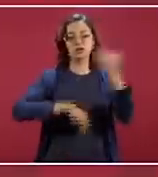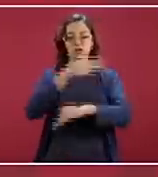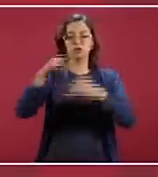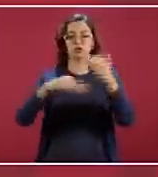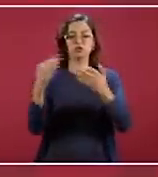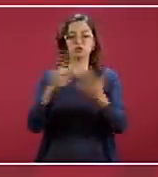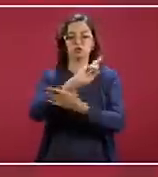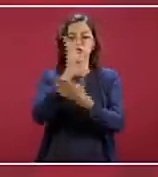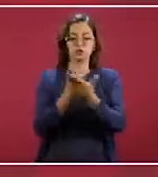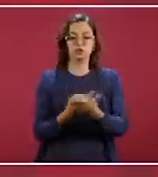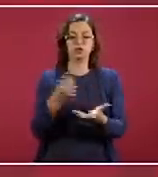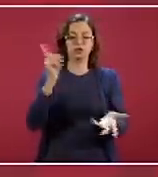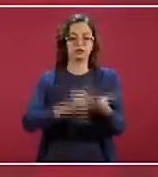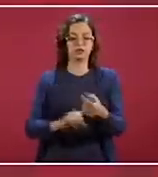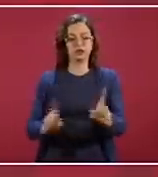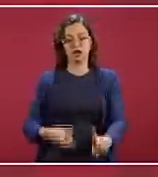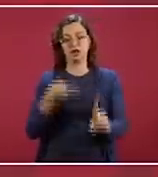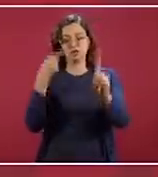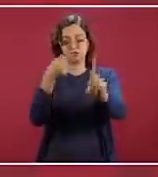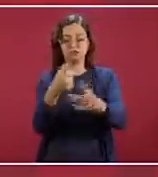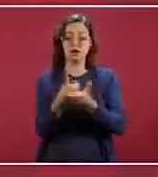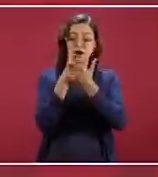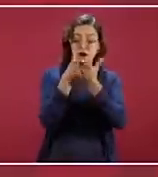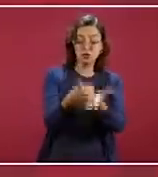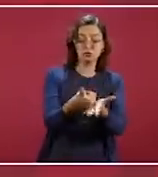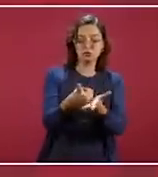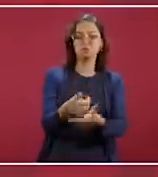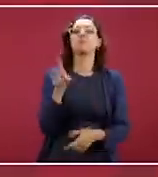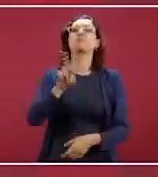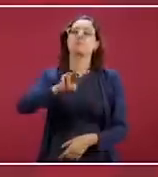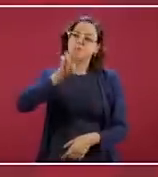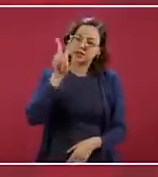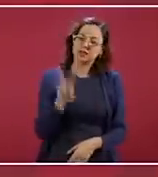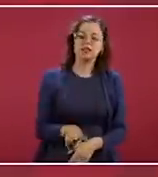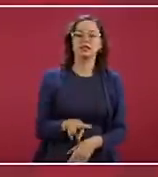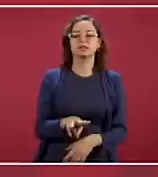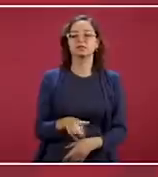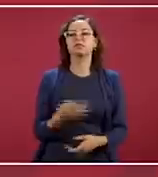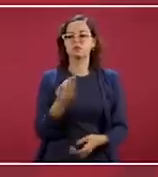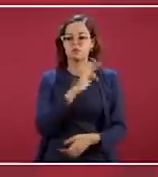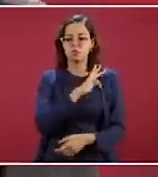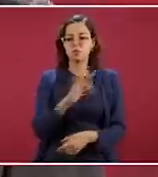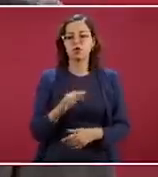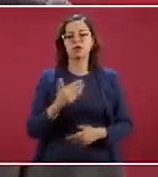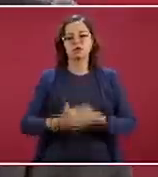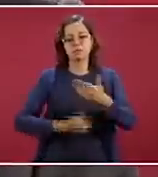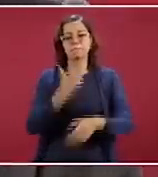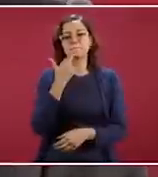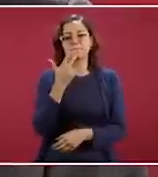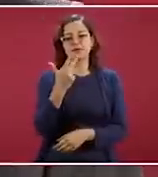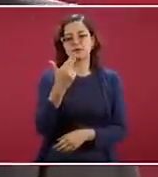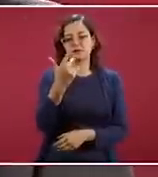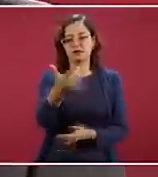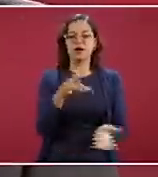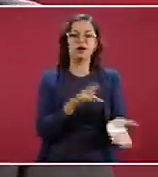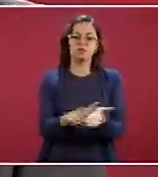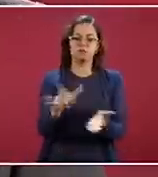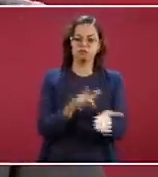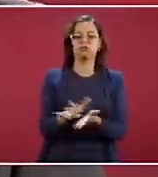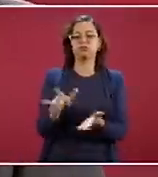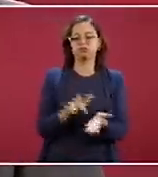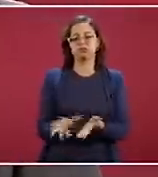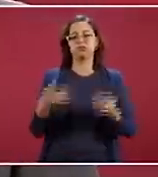que tienen ese propósito de ayudar realmente se vayan mejorando y se apoye a